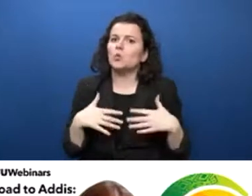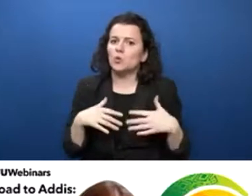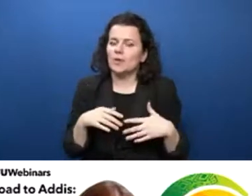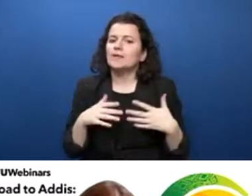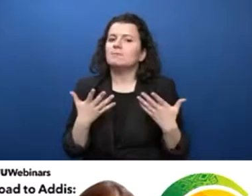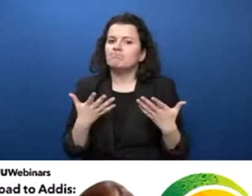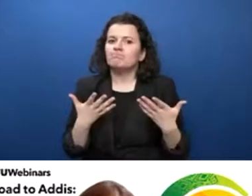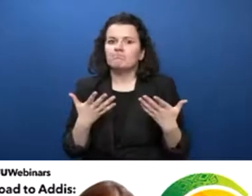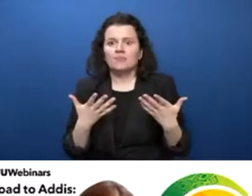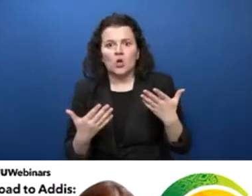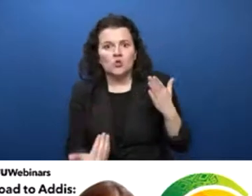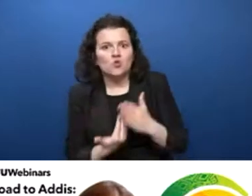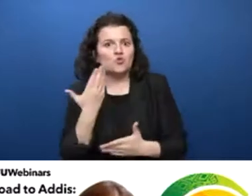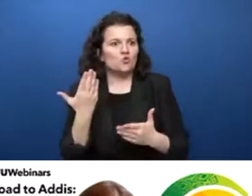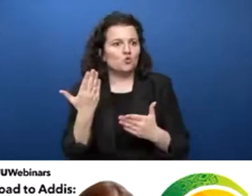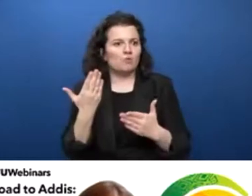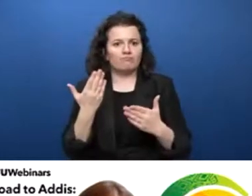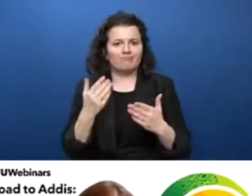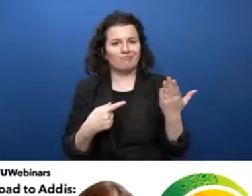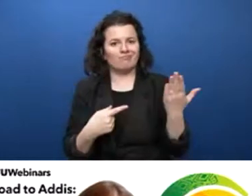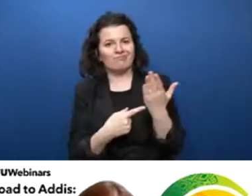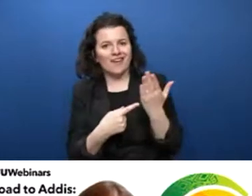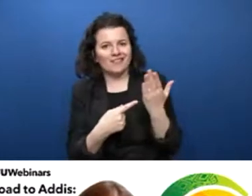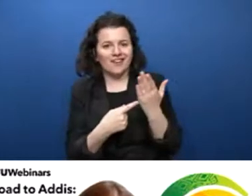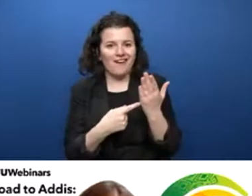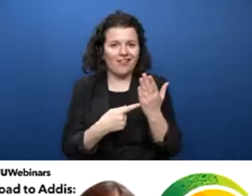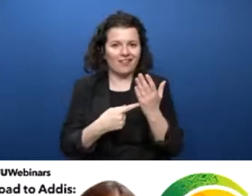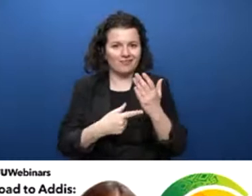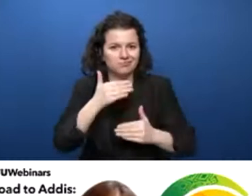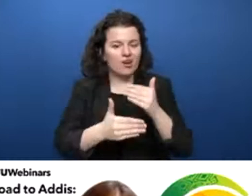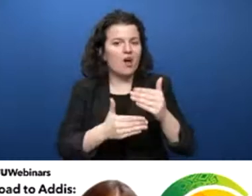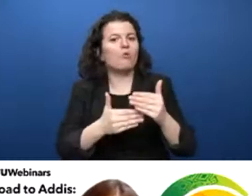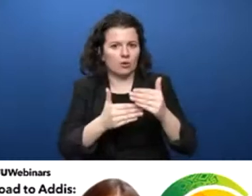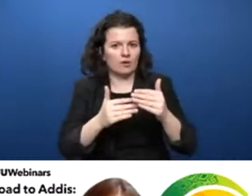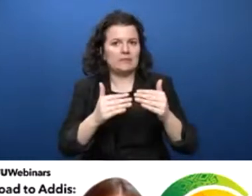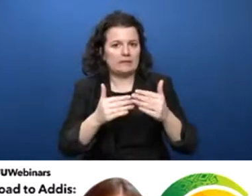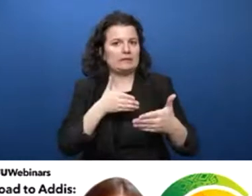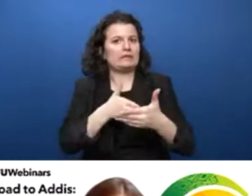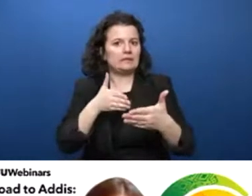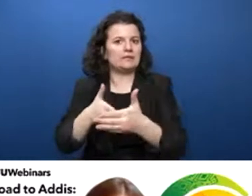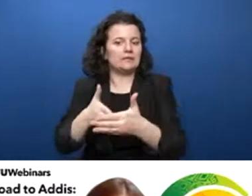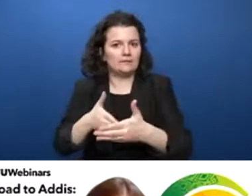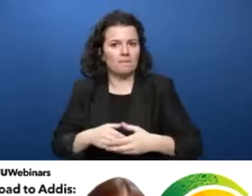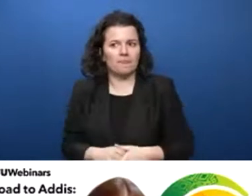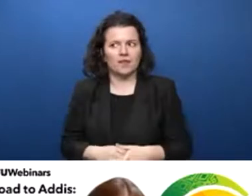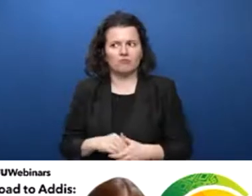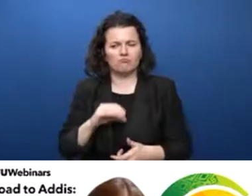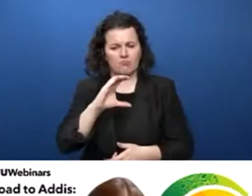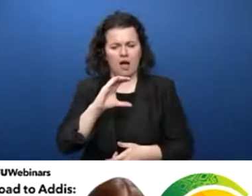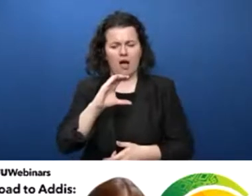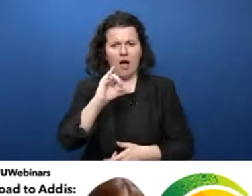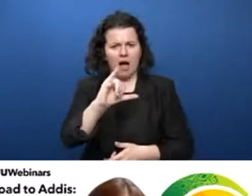imaginario considero una condición o incorporo una condición de pertenecer a una comunidad